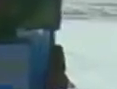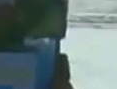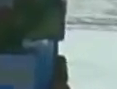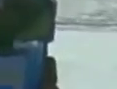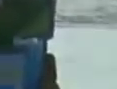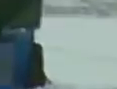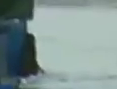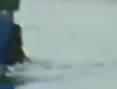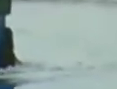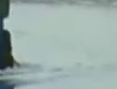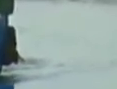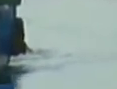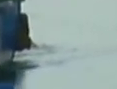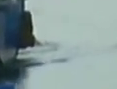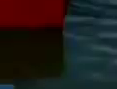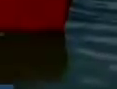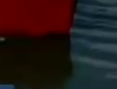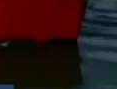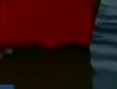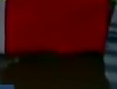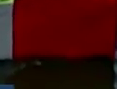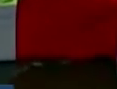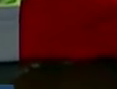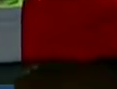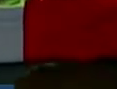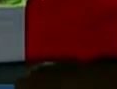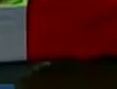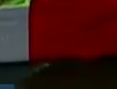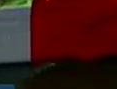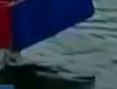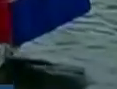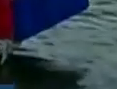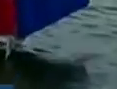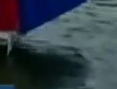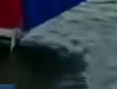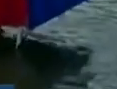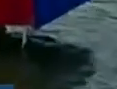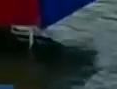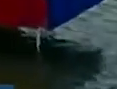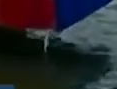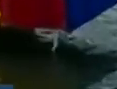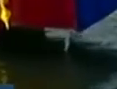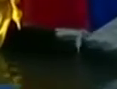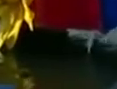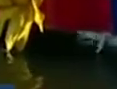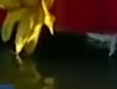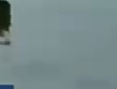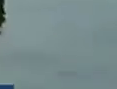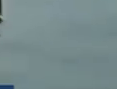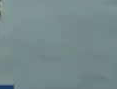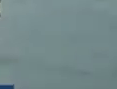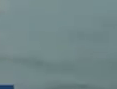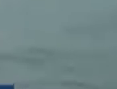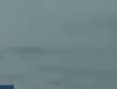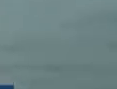Se realizó desfile náutico en el Estero Salado en honor a la Perla del Pacífico.